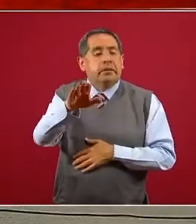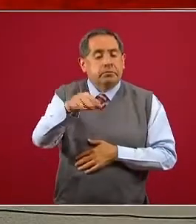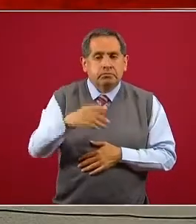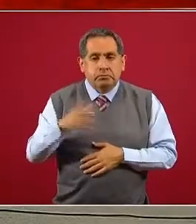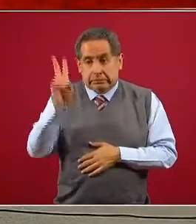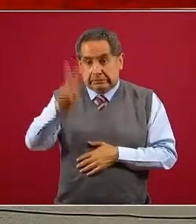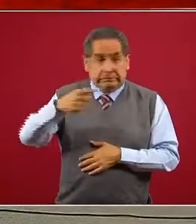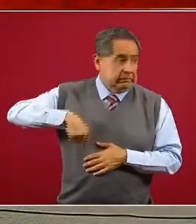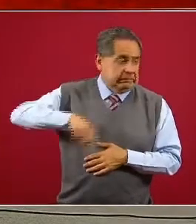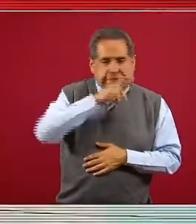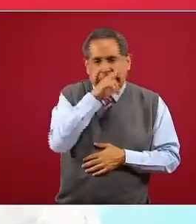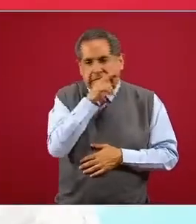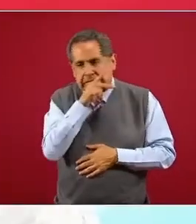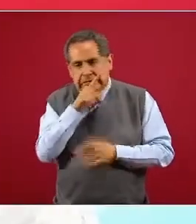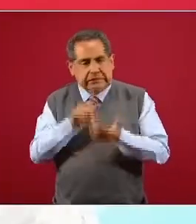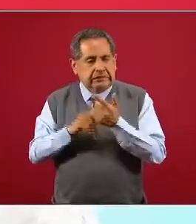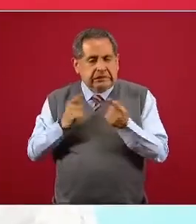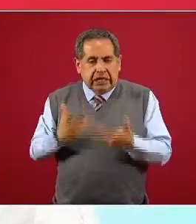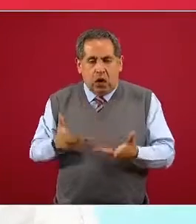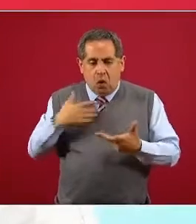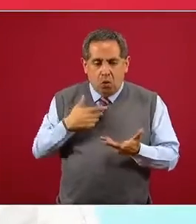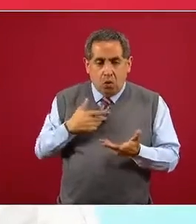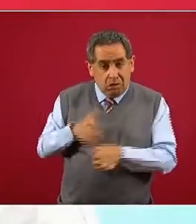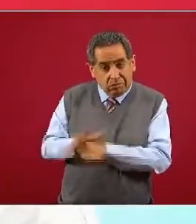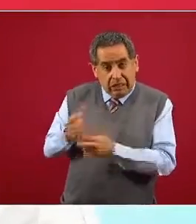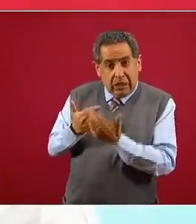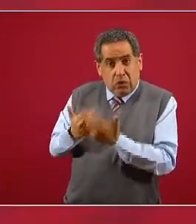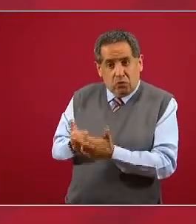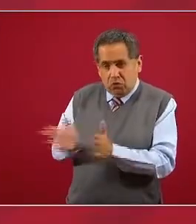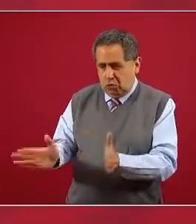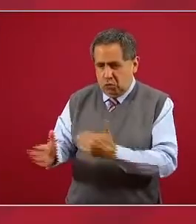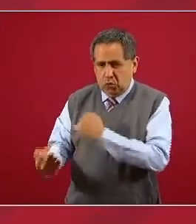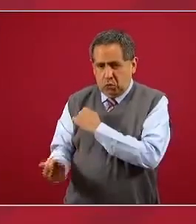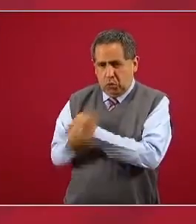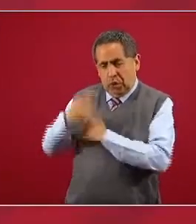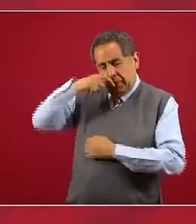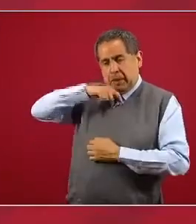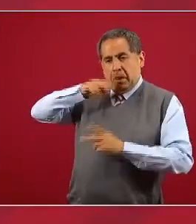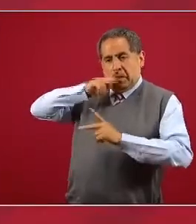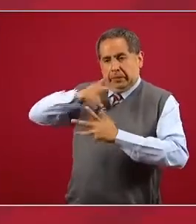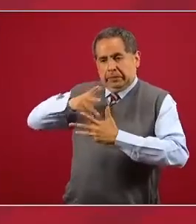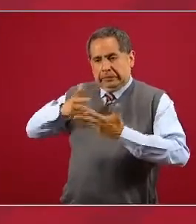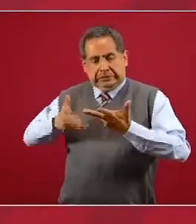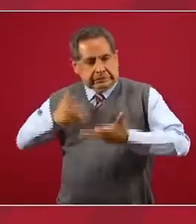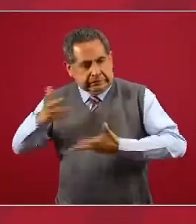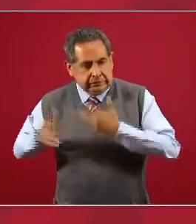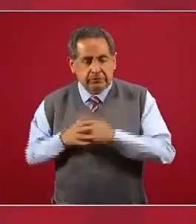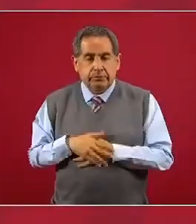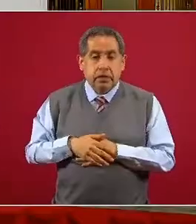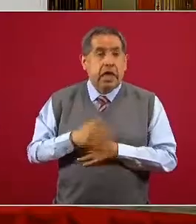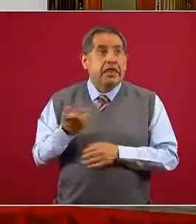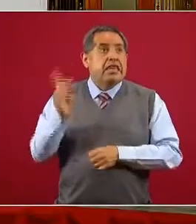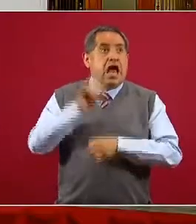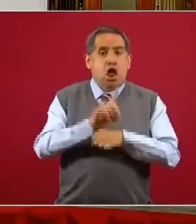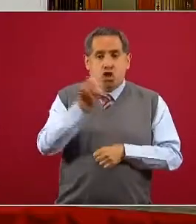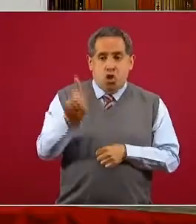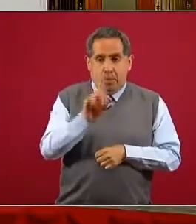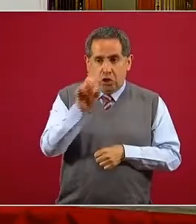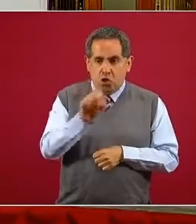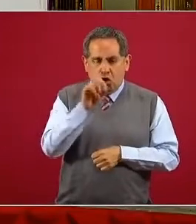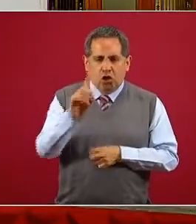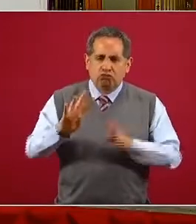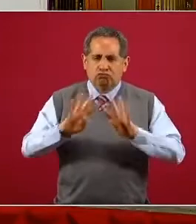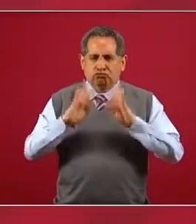inquietud de si podríamos o no tener ventiladores. Y un domingo que estábamos en el Comando